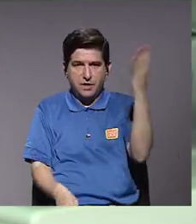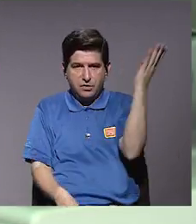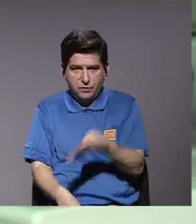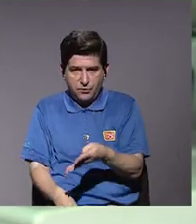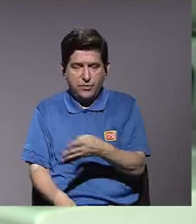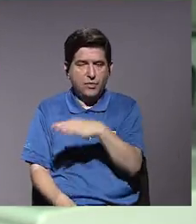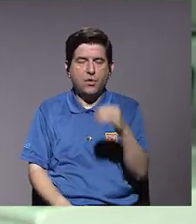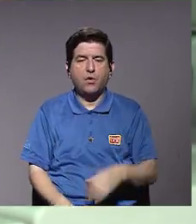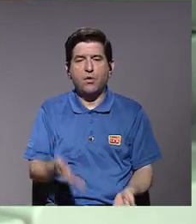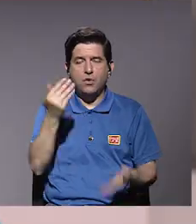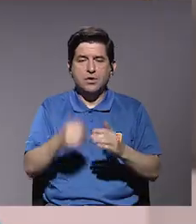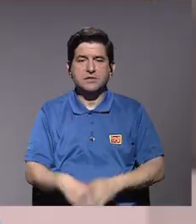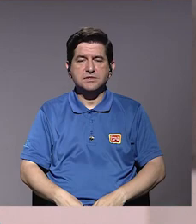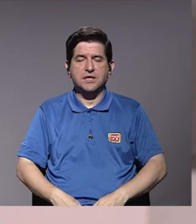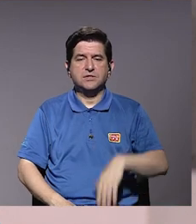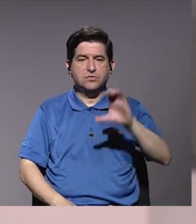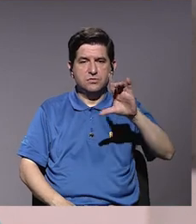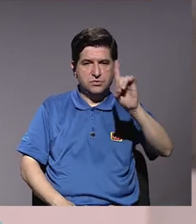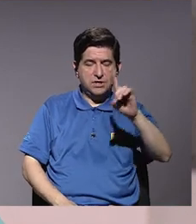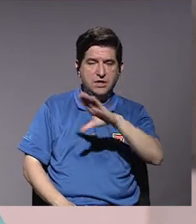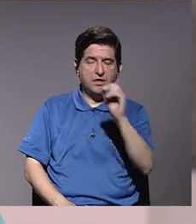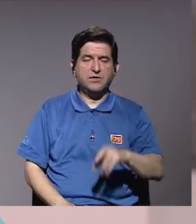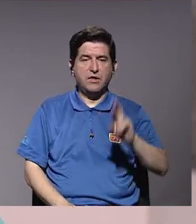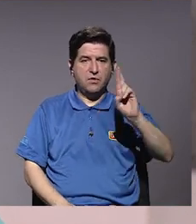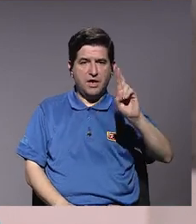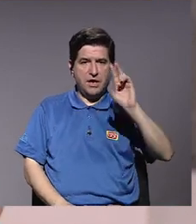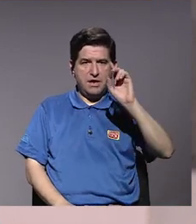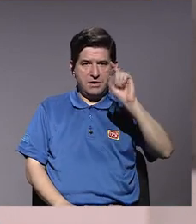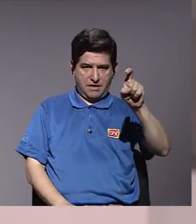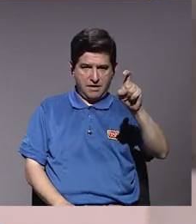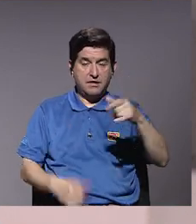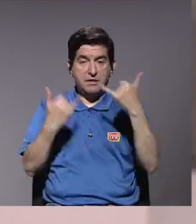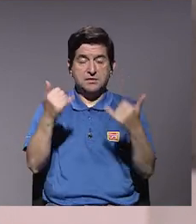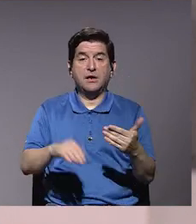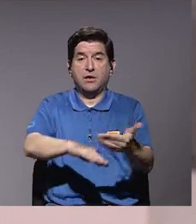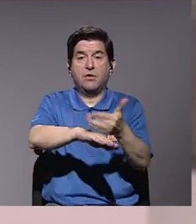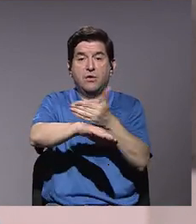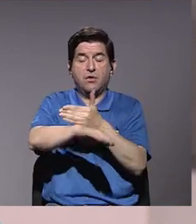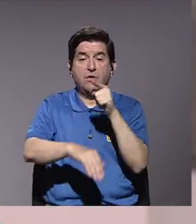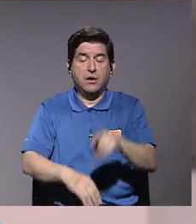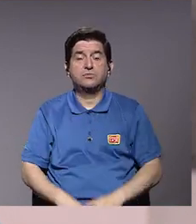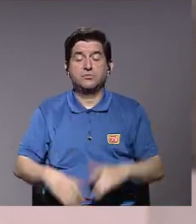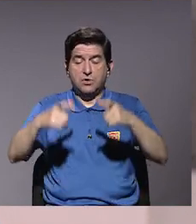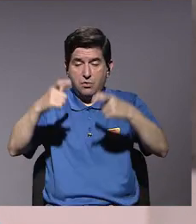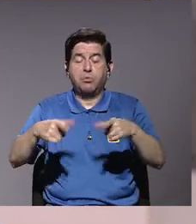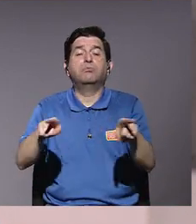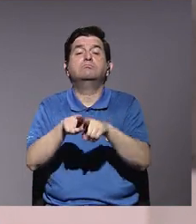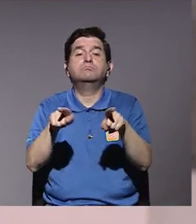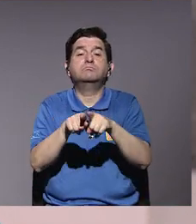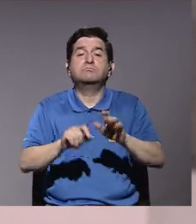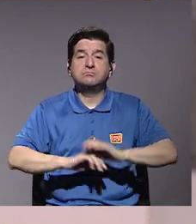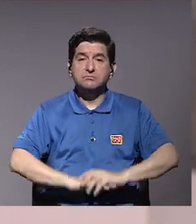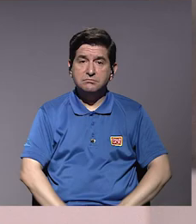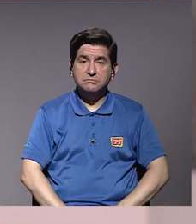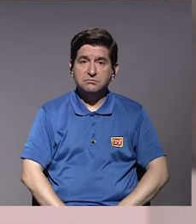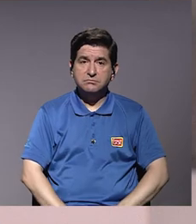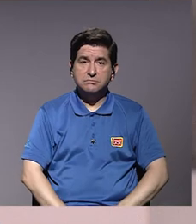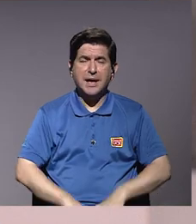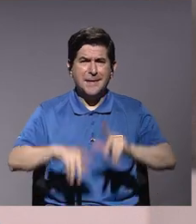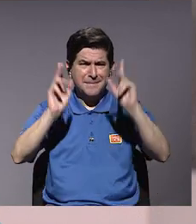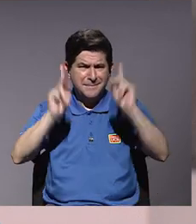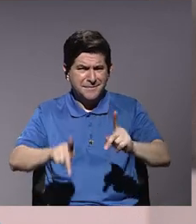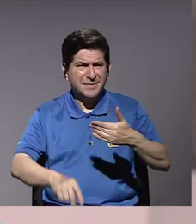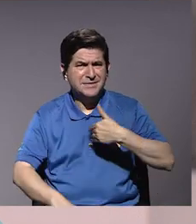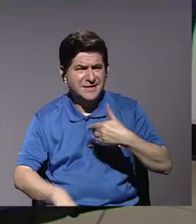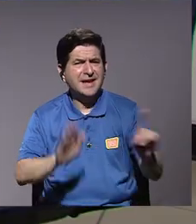para que se los graben. O puede ser un disco compacto. O en el caso ahora de las radiografías, con esos adelantos tecnológicos, se la dan a usted en un disco compacto,